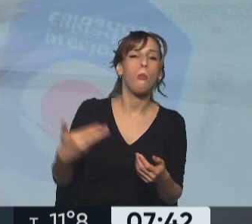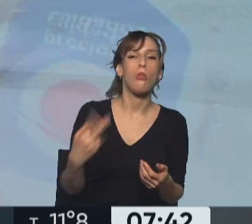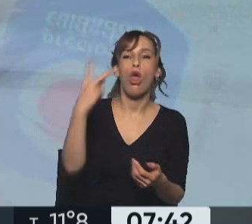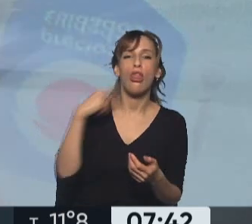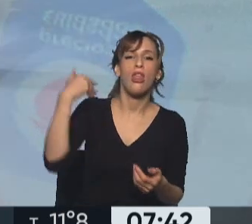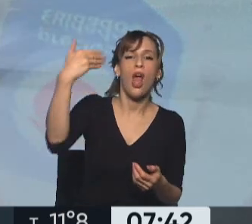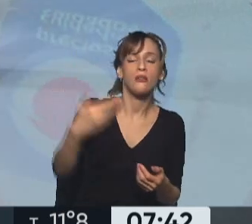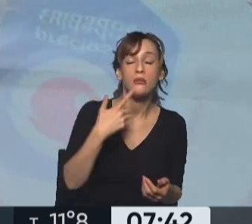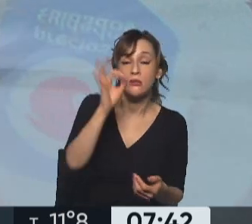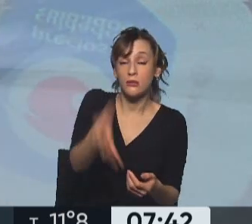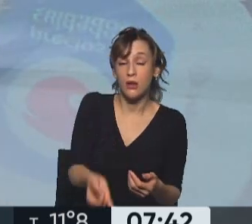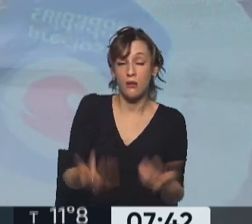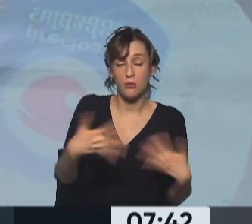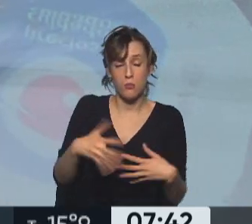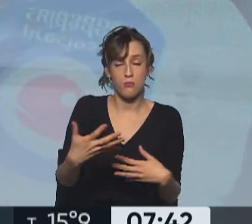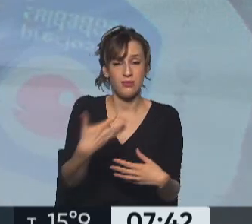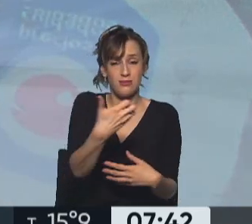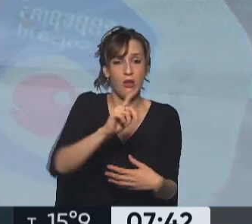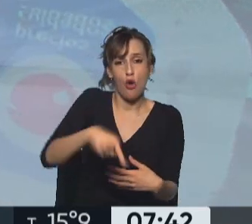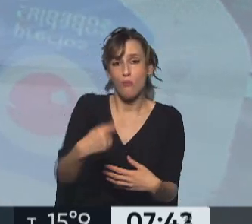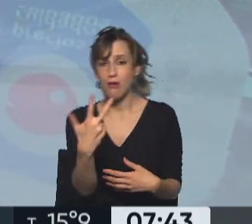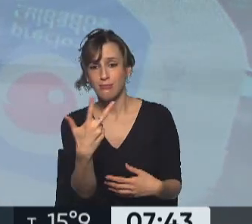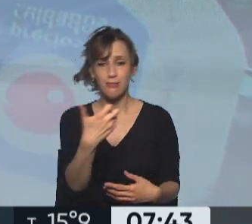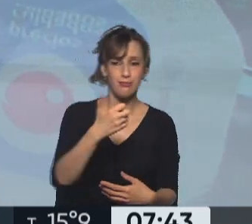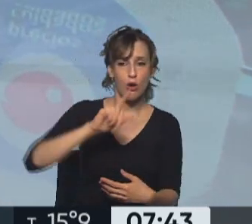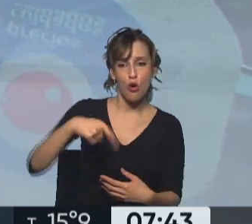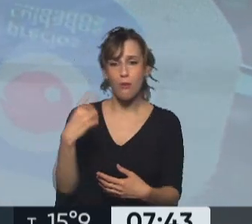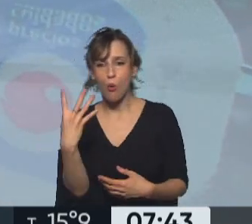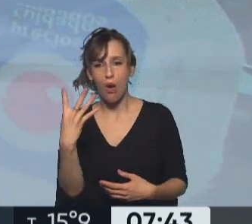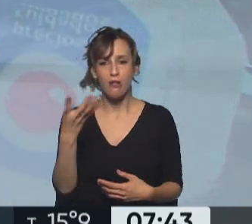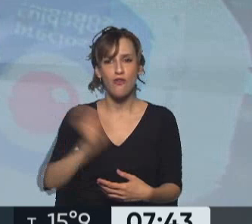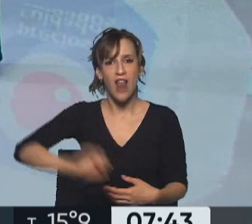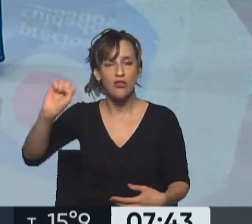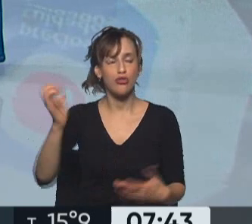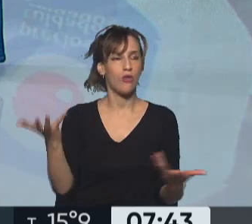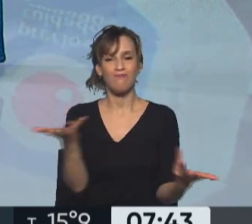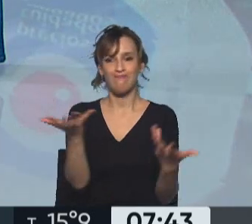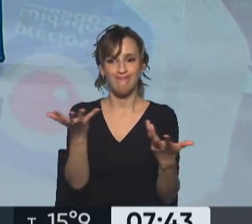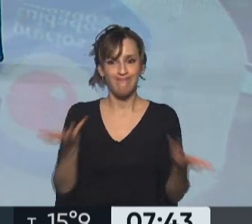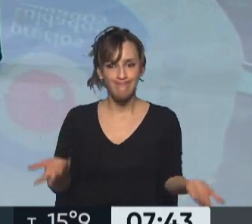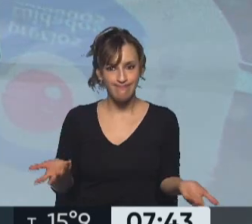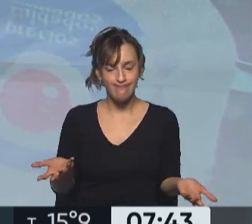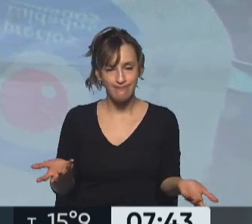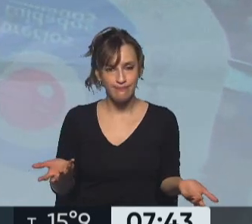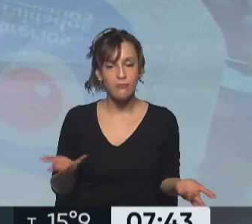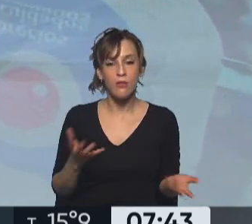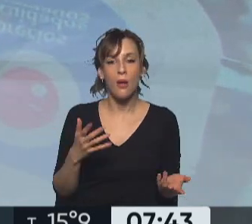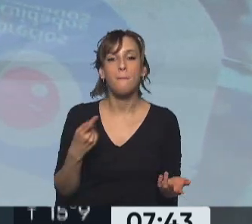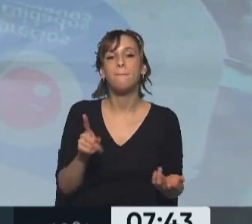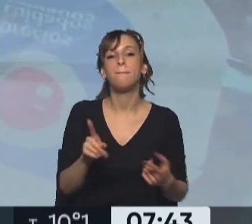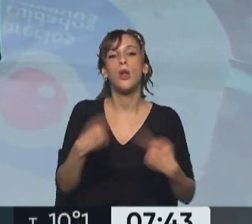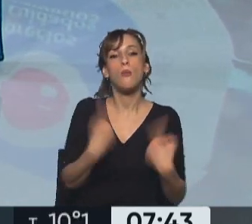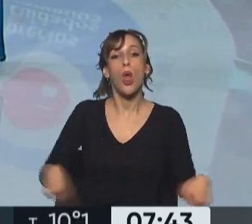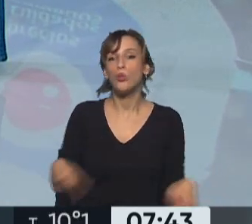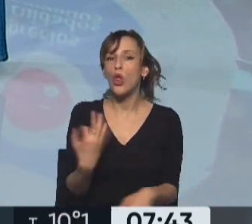6,4, 6,5, 6,6% de inflación, porque ese es real, ese no tenés que ir a buscarlo a ningún lado, lo sentís en el bolsillo. Ahora, los productos